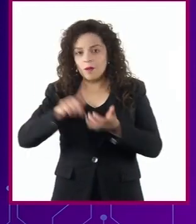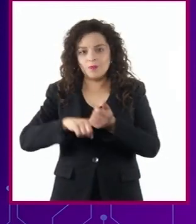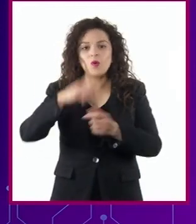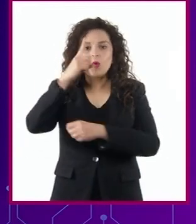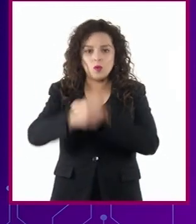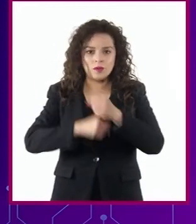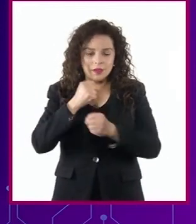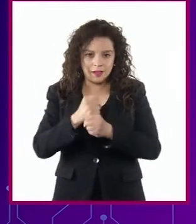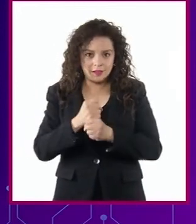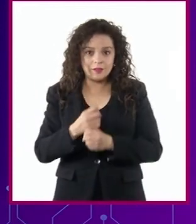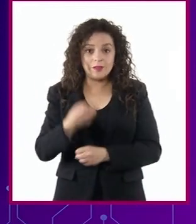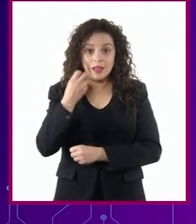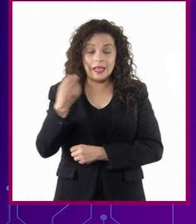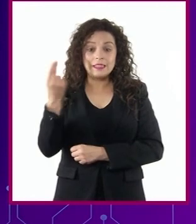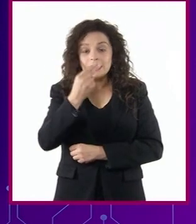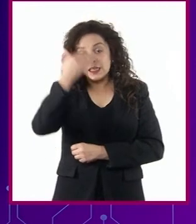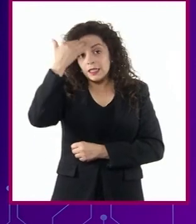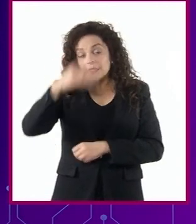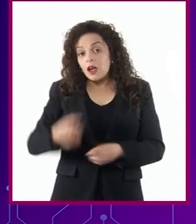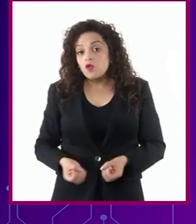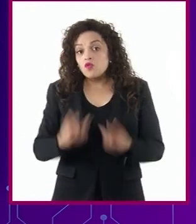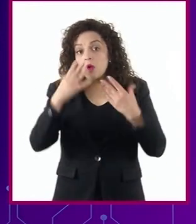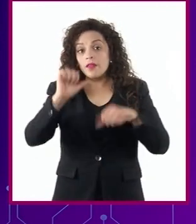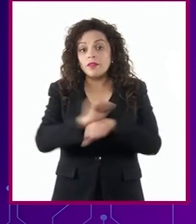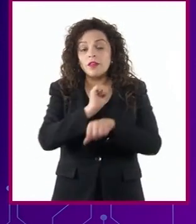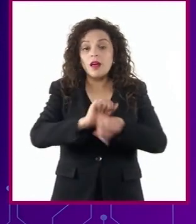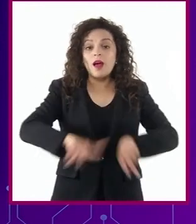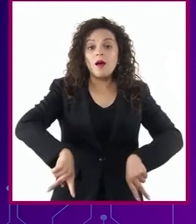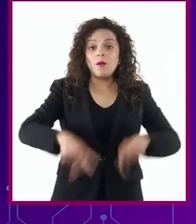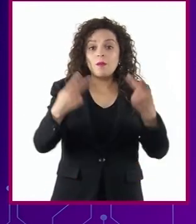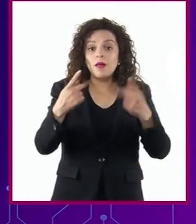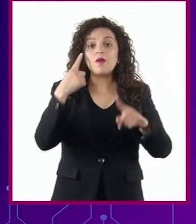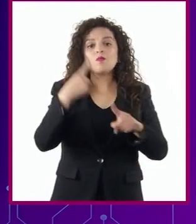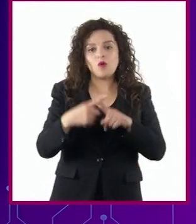requiere observar la cantidad de automóviles vendidos durante